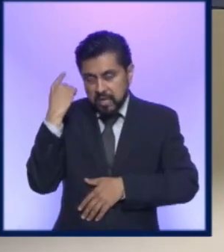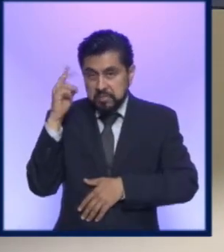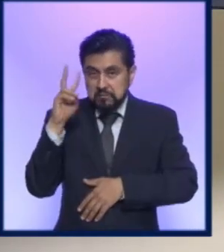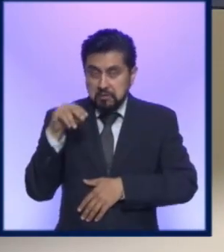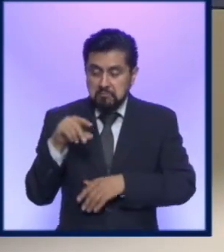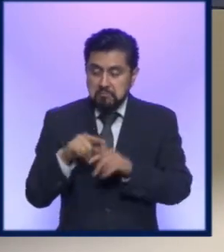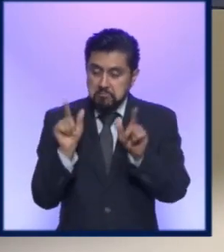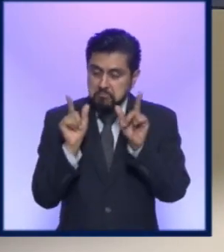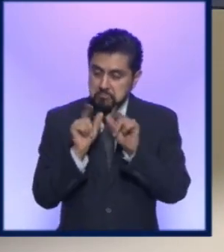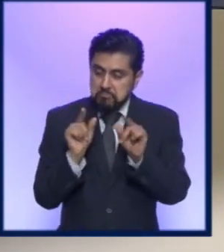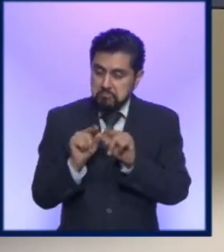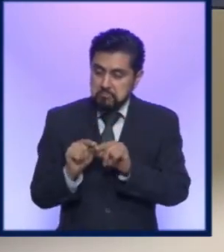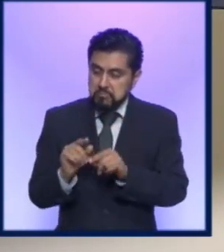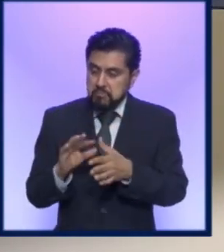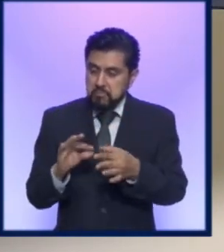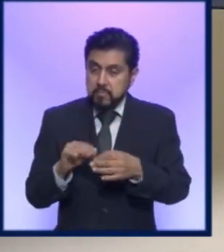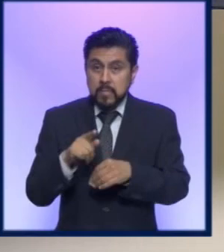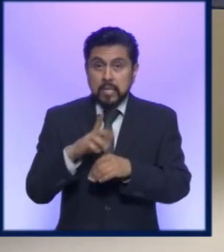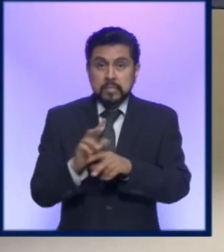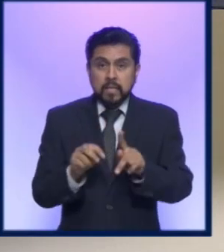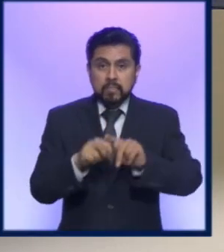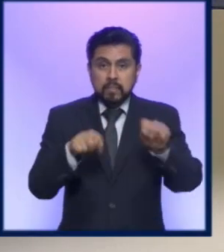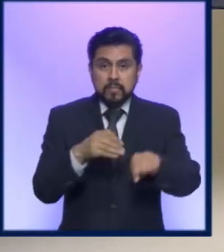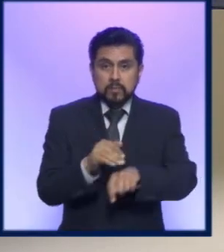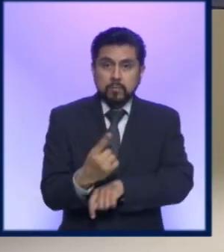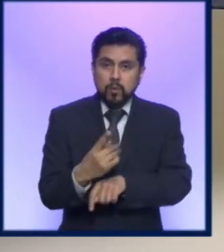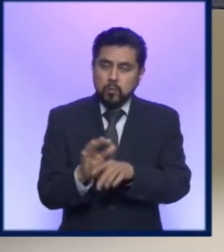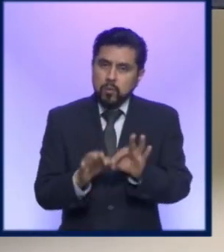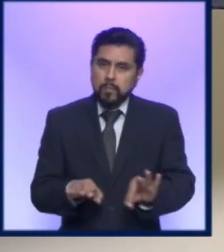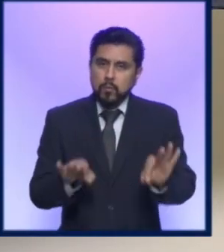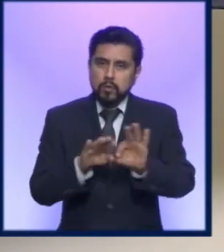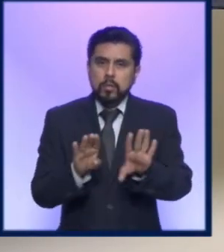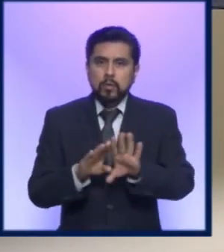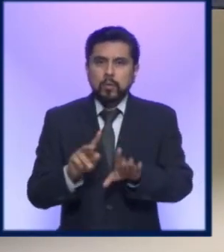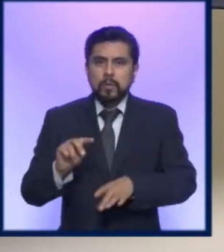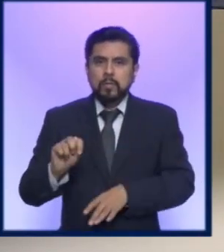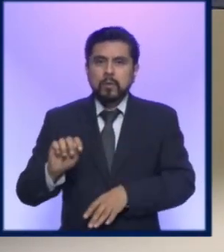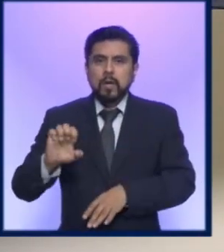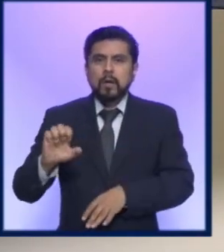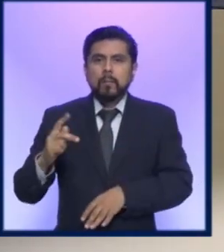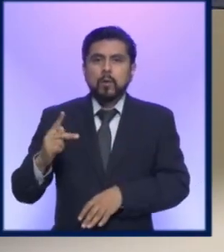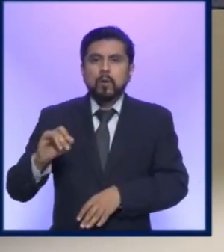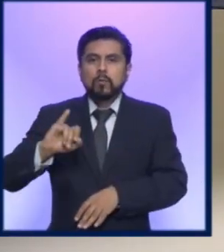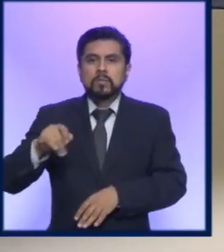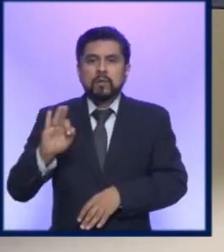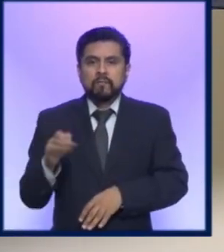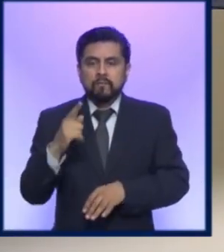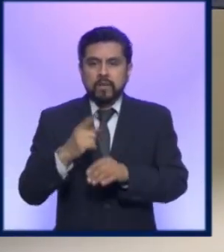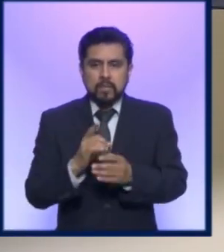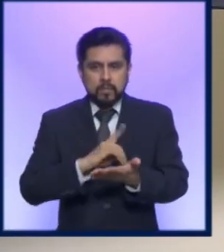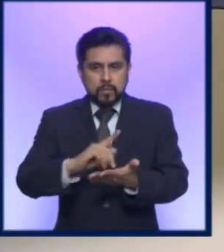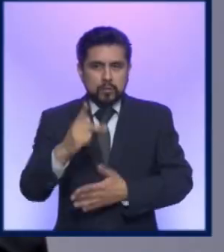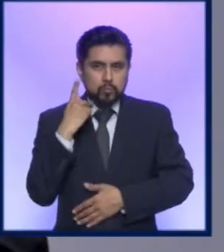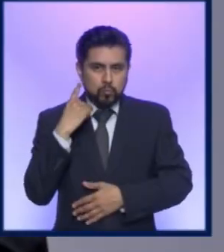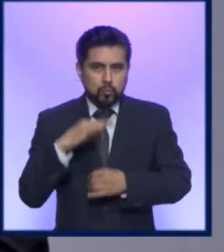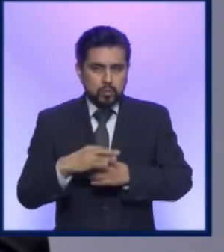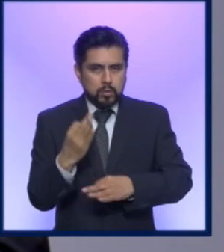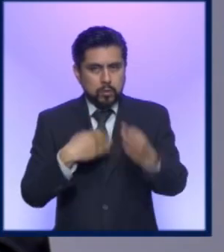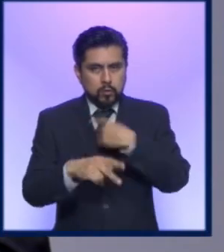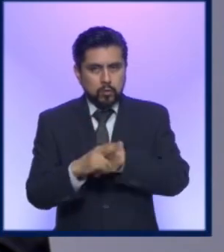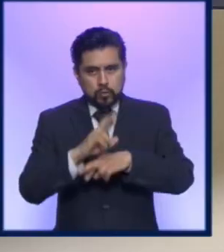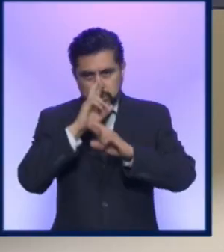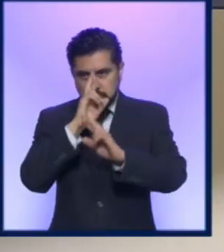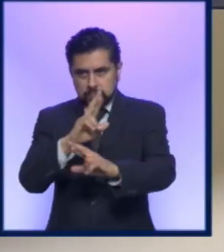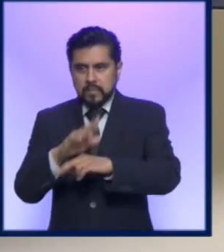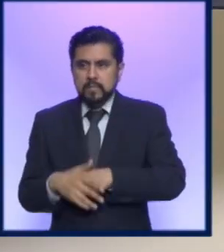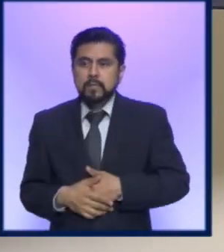hayas explicado esta tesis tan relevante y dejado en claro cómo el tribunal electoral garantiza a la ciudadanía sus derechos políticos Muchísimas gracias